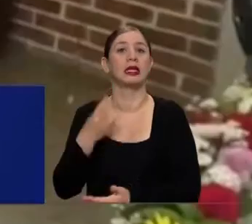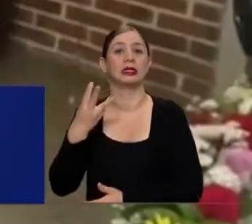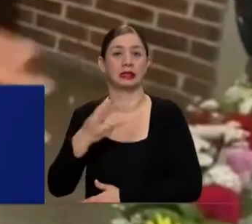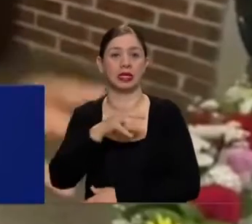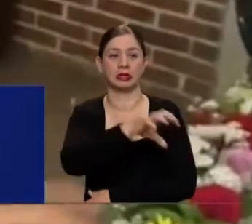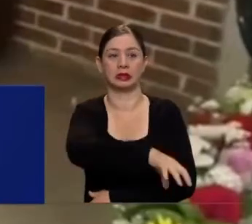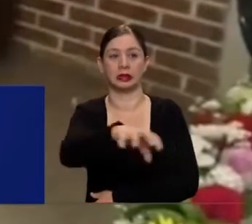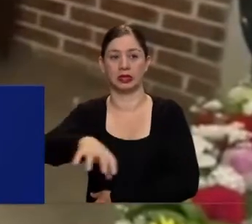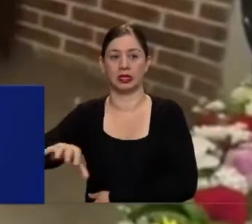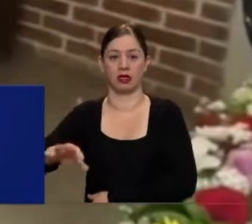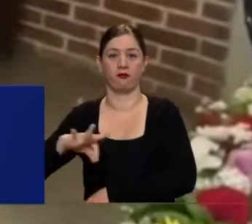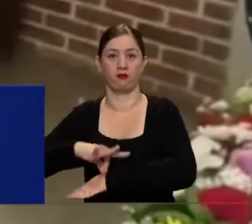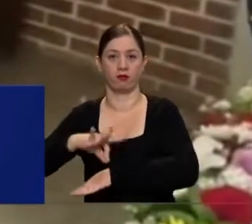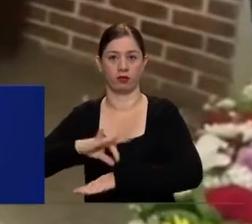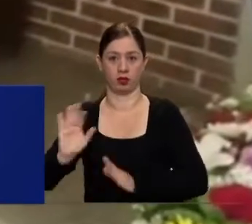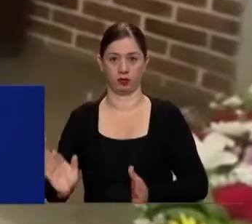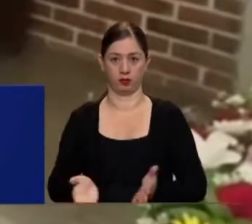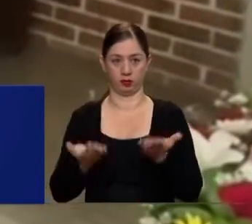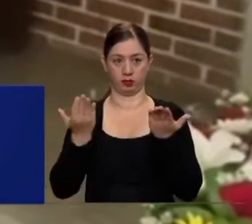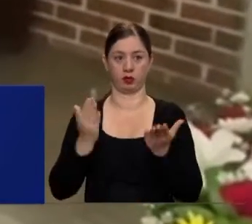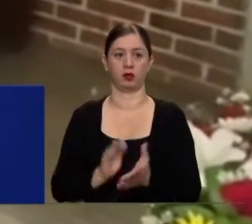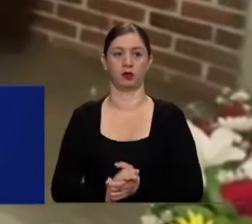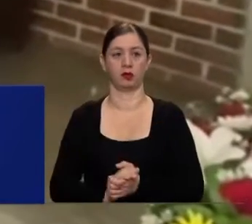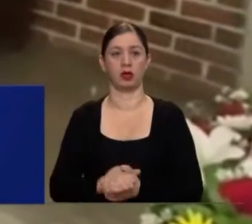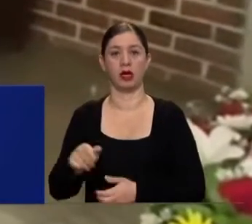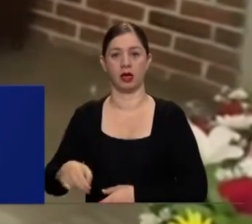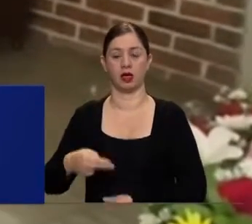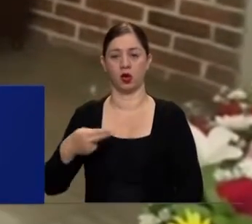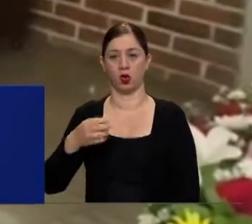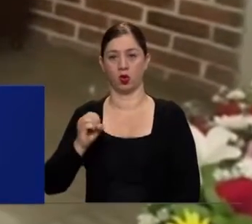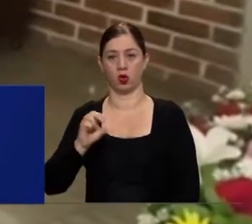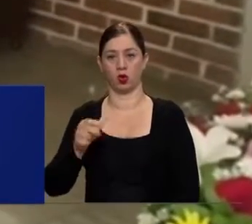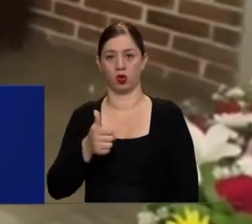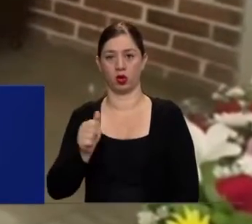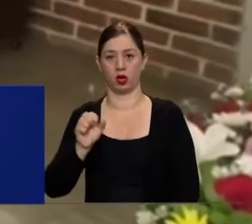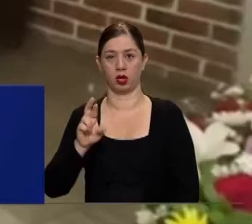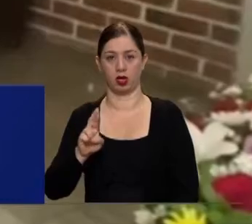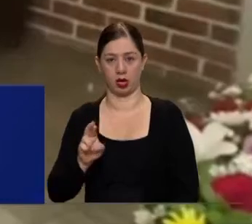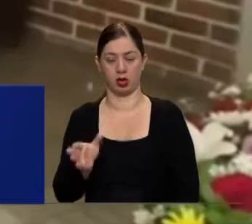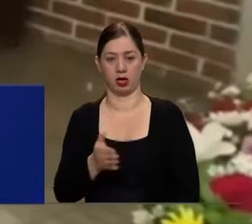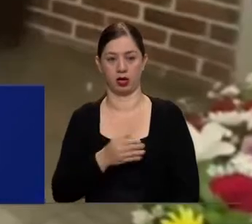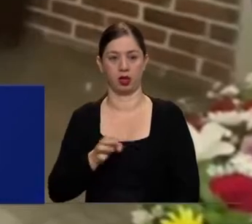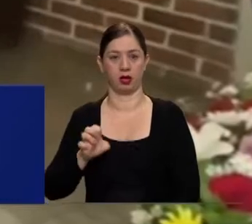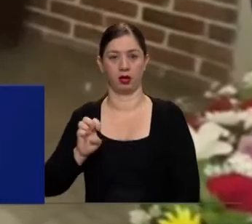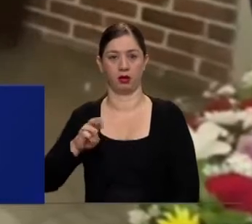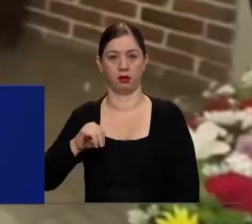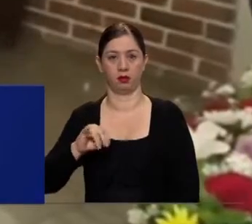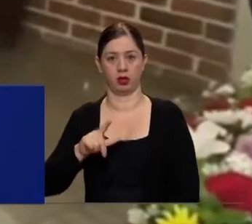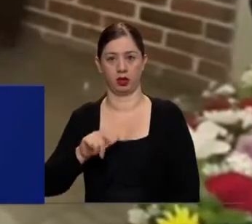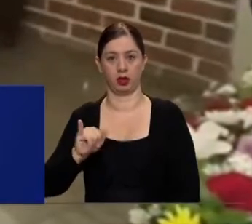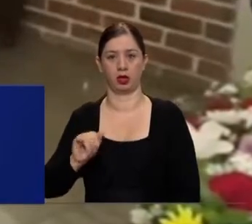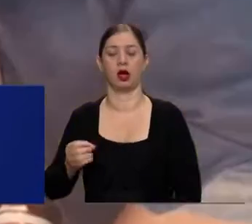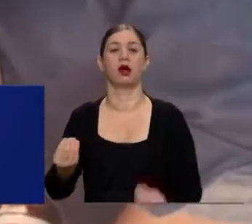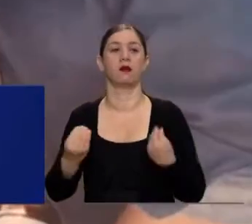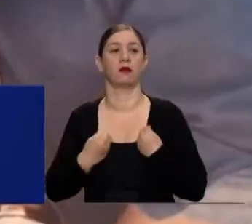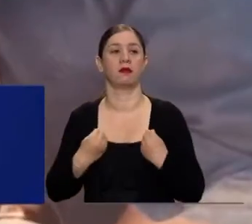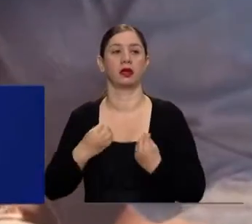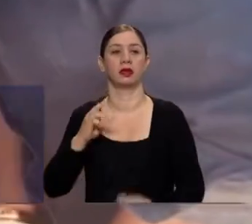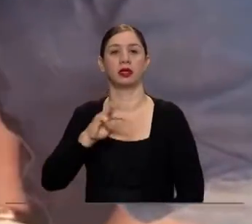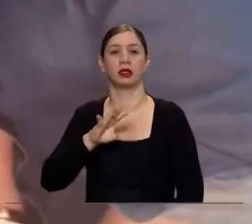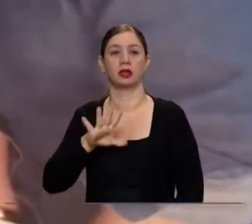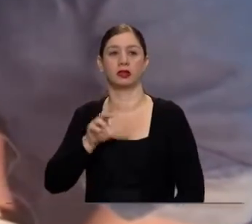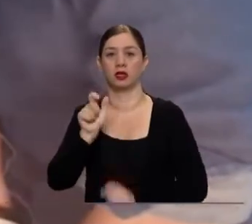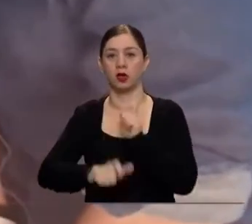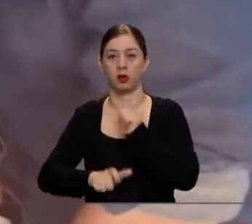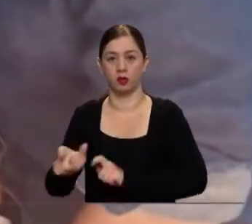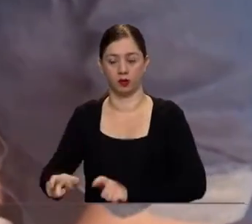bienestar, que es este donde estamos en este momento, que se llama Hogar Municipal de Emilia. Hay 35 residentes.